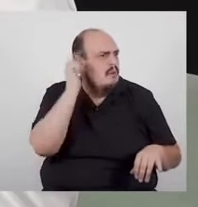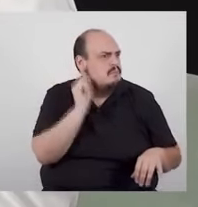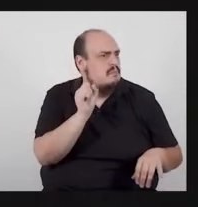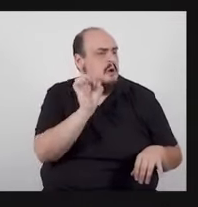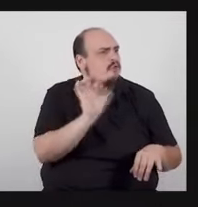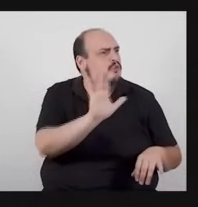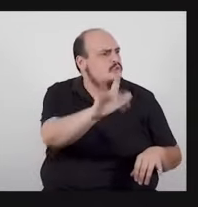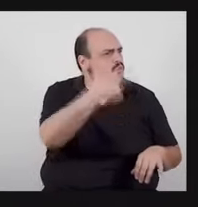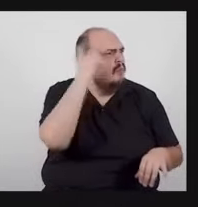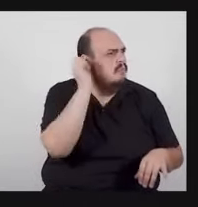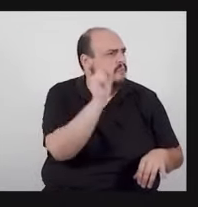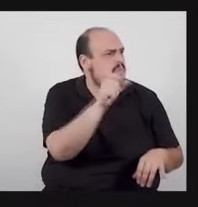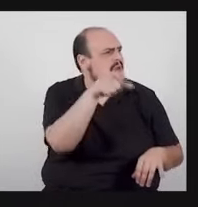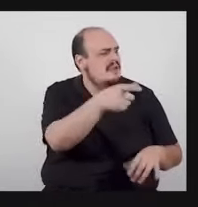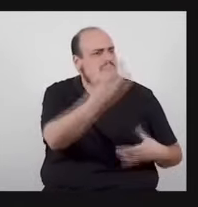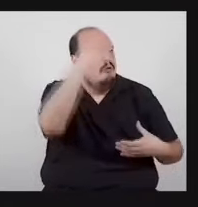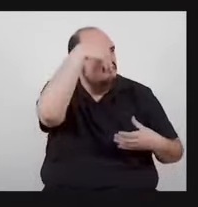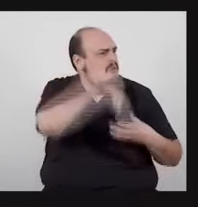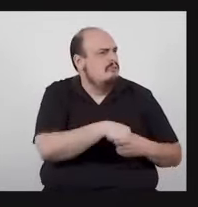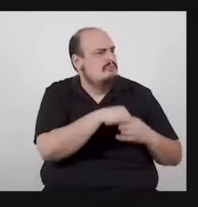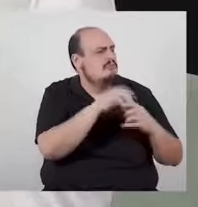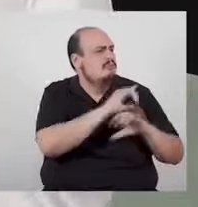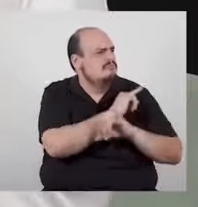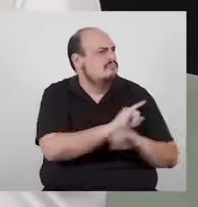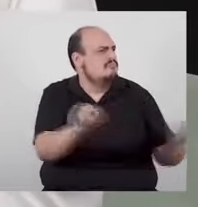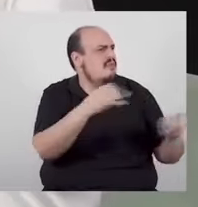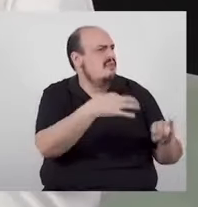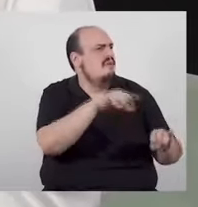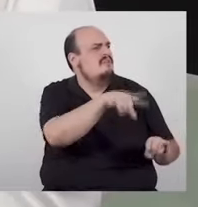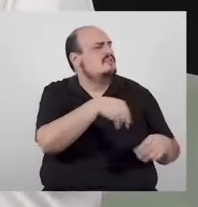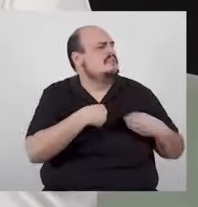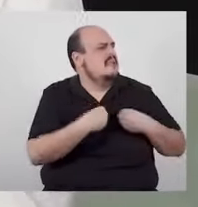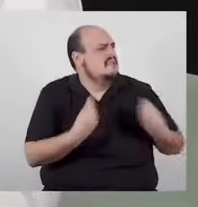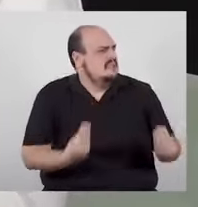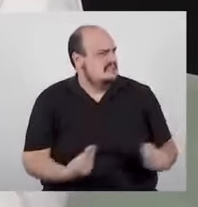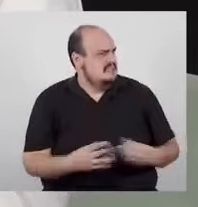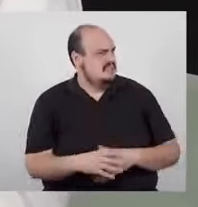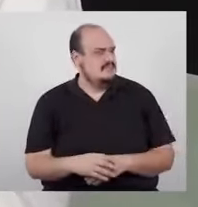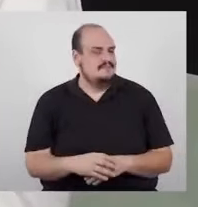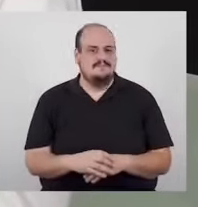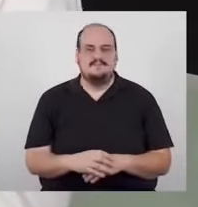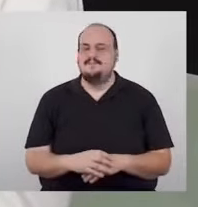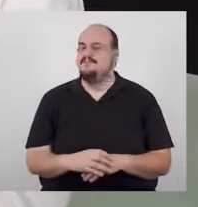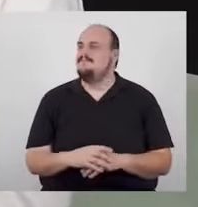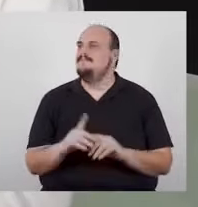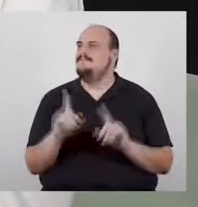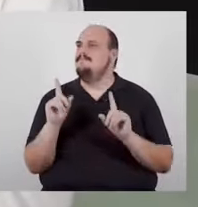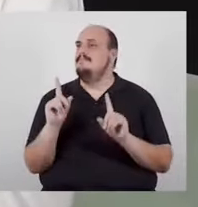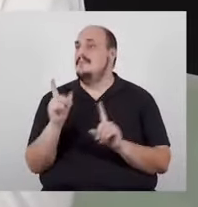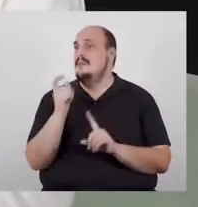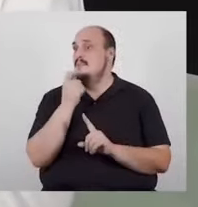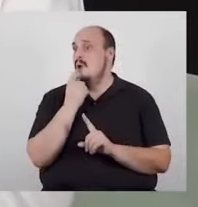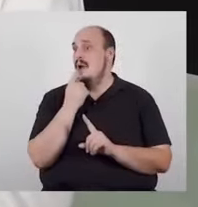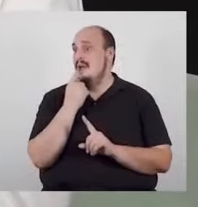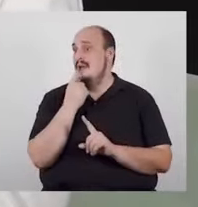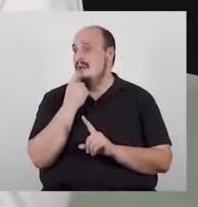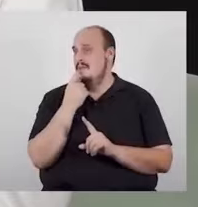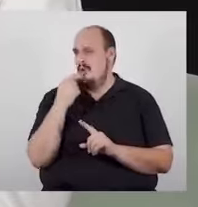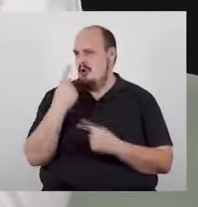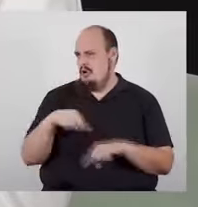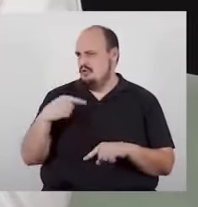la esencia de la comunicación? Mira, y vuelvo a tomar ejemplos o cosas que también he escuchado acá.